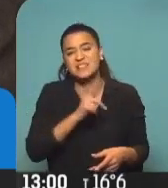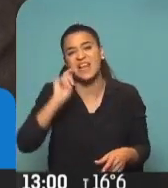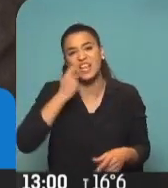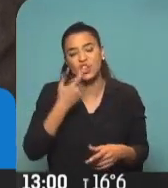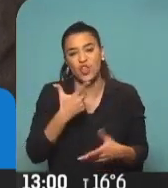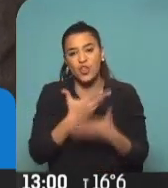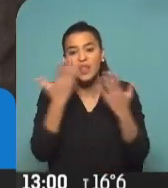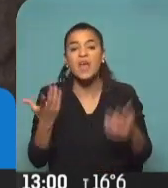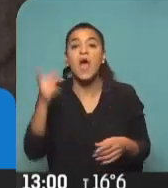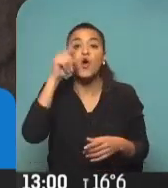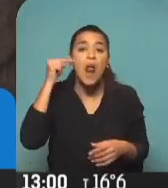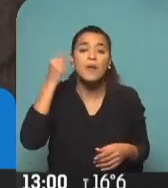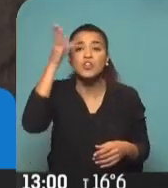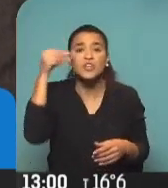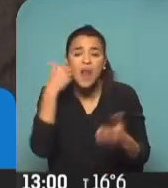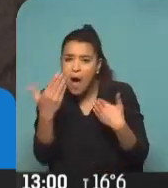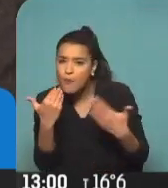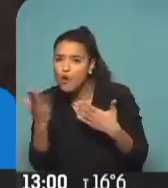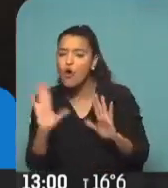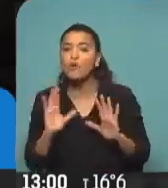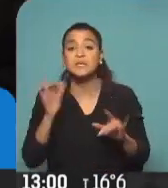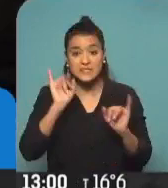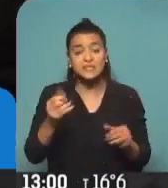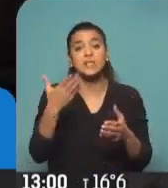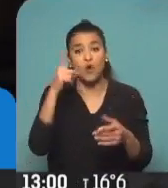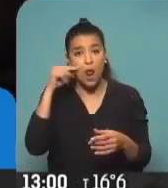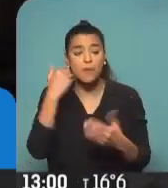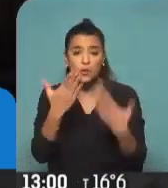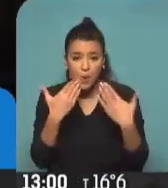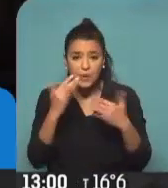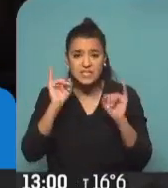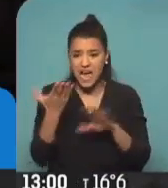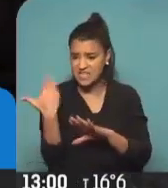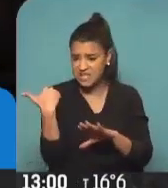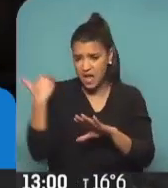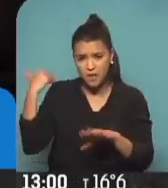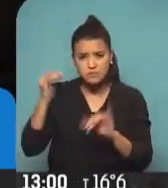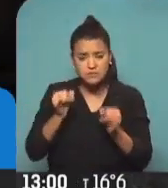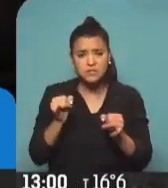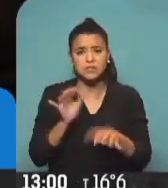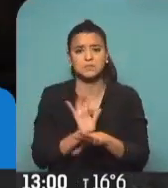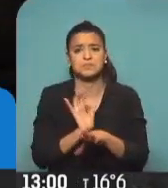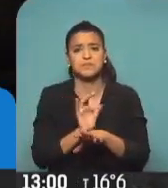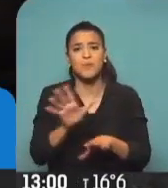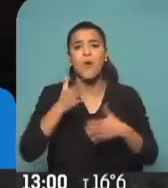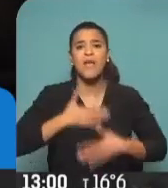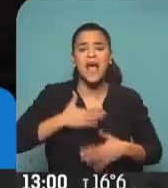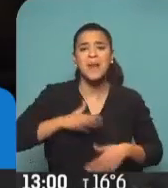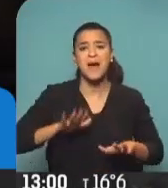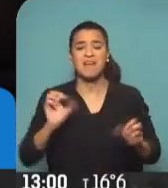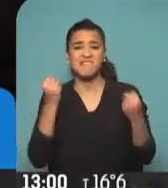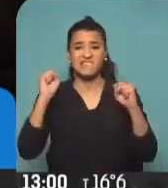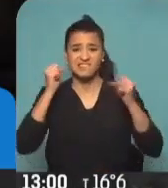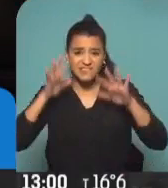con Alberto, con Cristina, con algún otro referente del partido? Hablé con Alberto ayer o antes de ayer para calmar un poco la